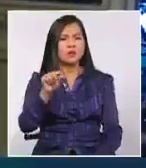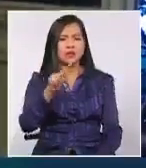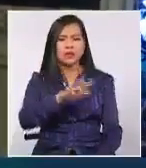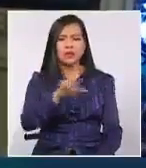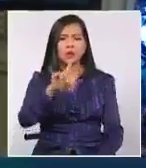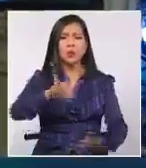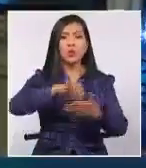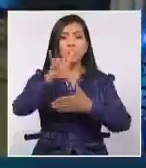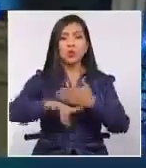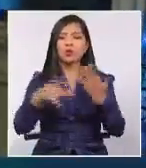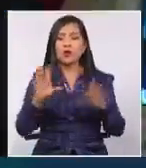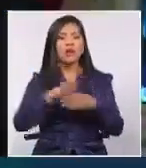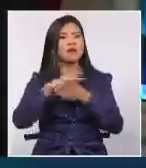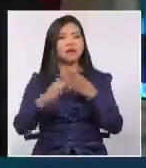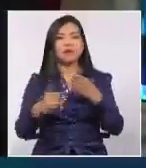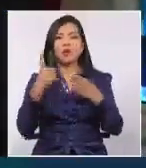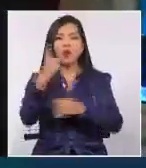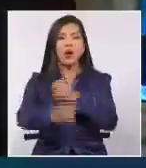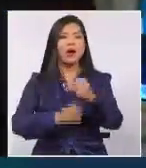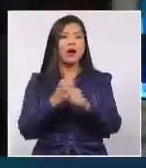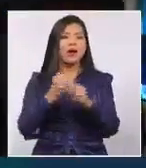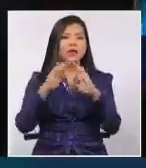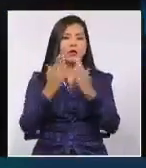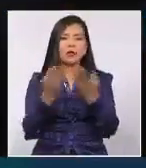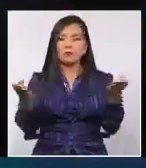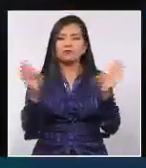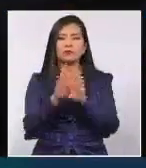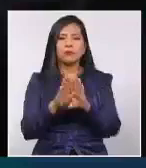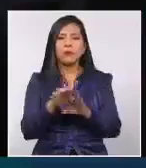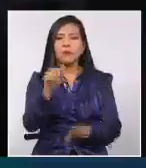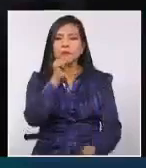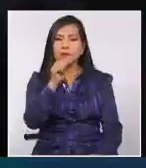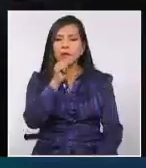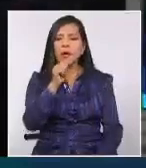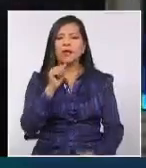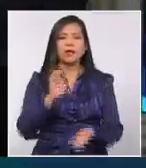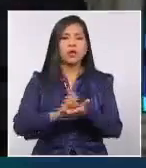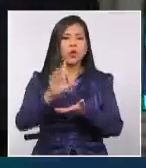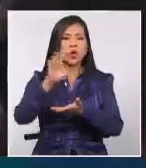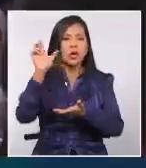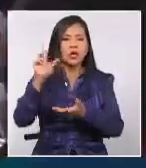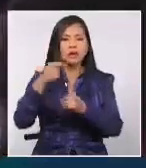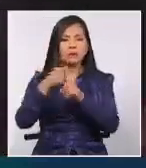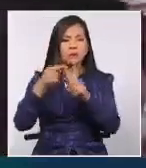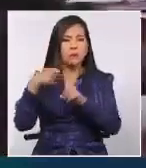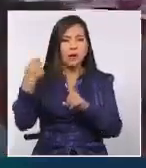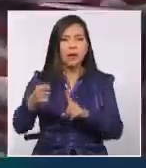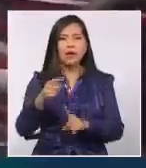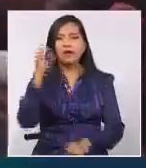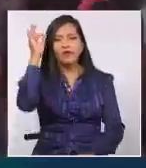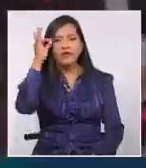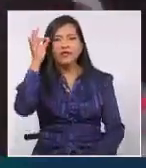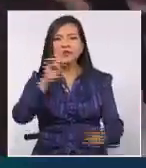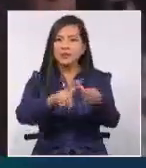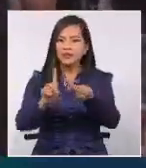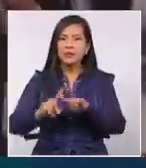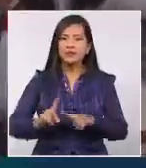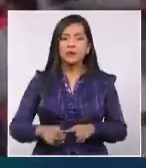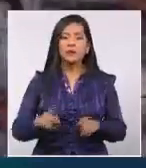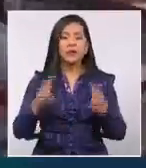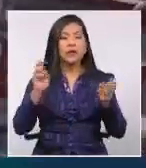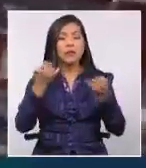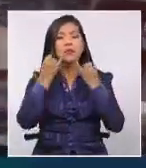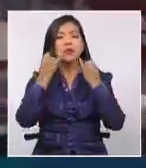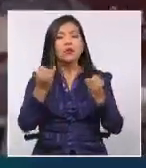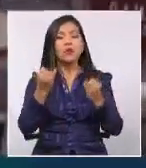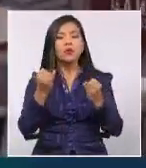la gestión escolar en unidades educativas fiscales, privadas y de convenio en plena pandemia del COVID-19, y esta decisión fue informada